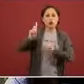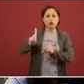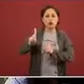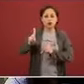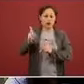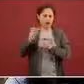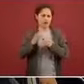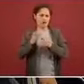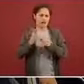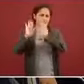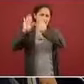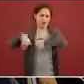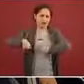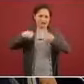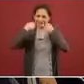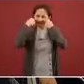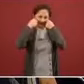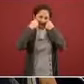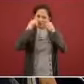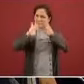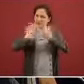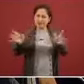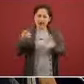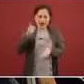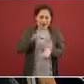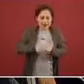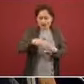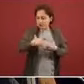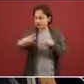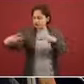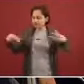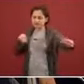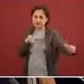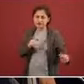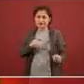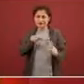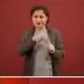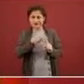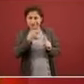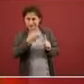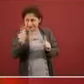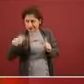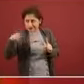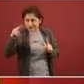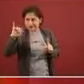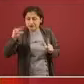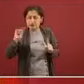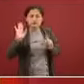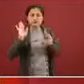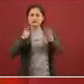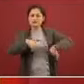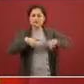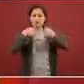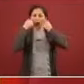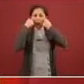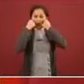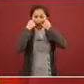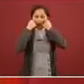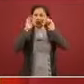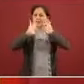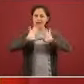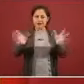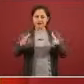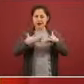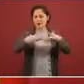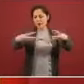los países, que no tiene sentido identificar si la persona viajó o no a algún país fuera de México. Y además tenemos